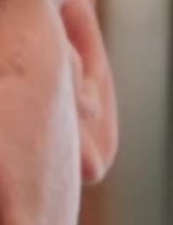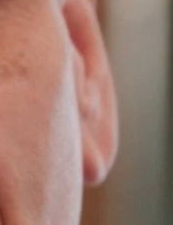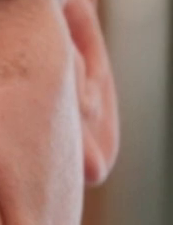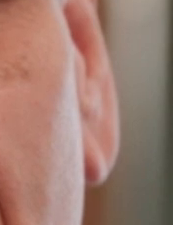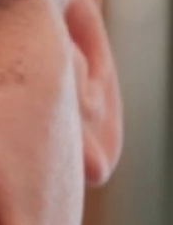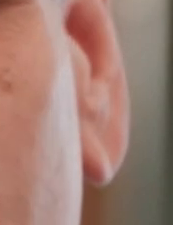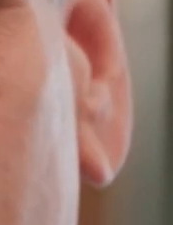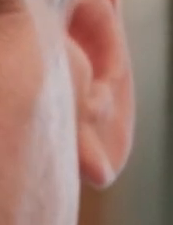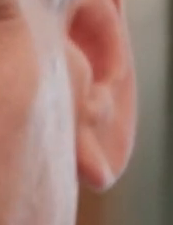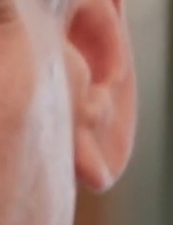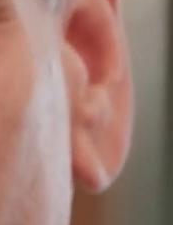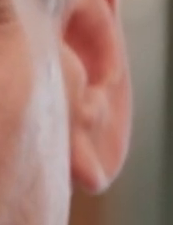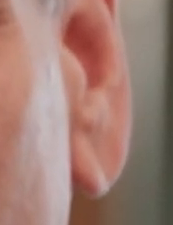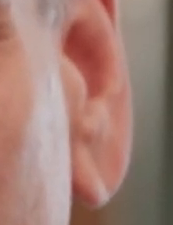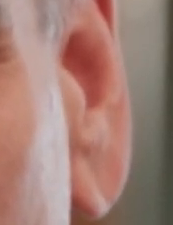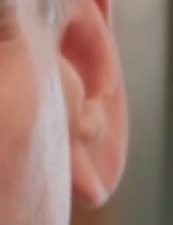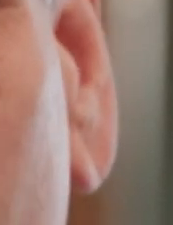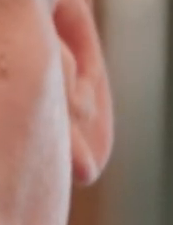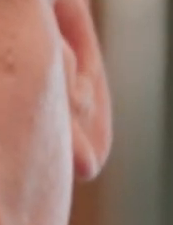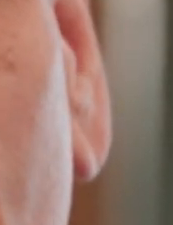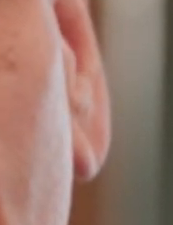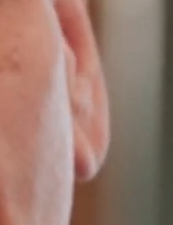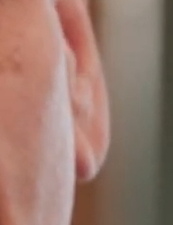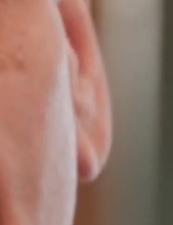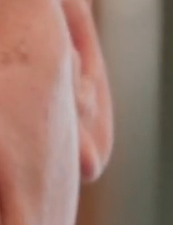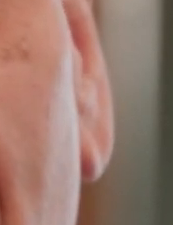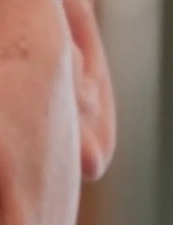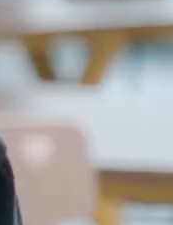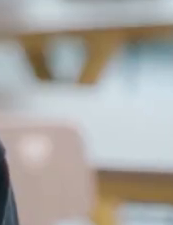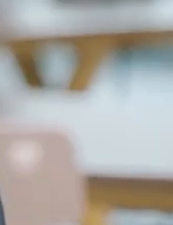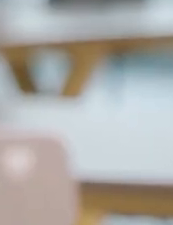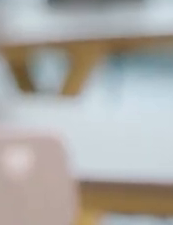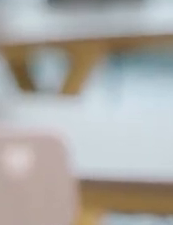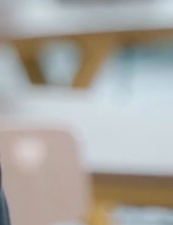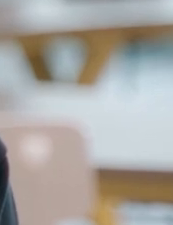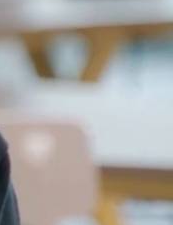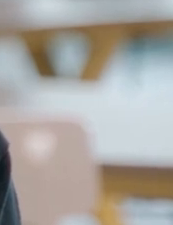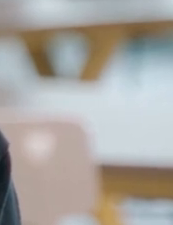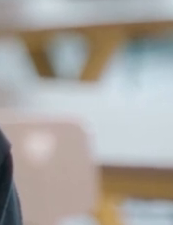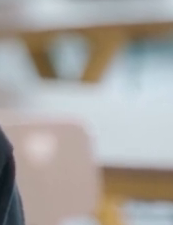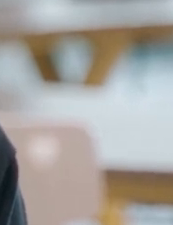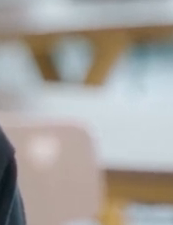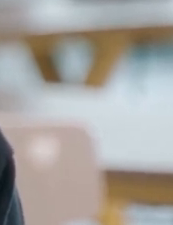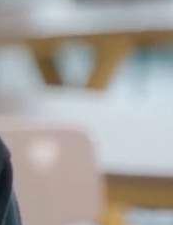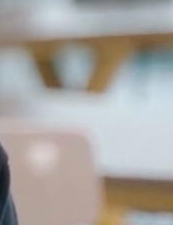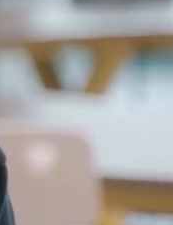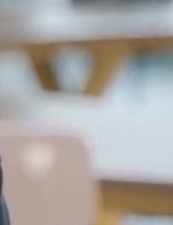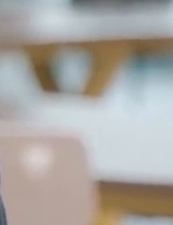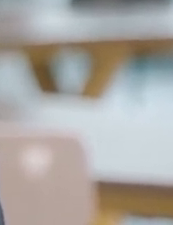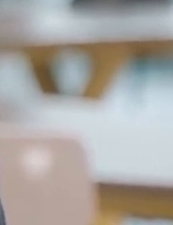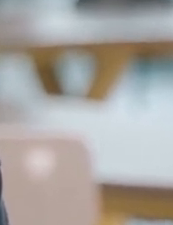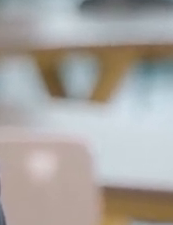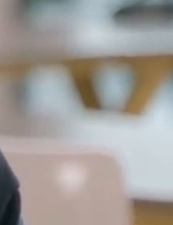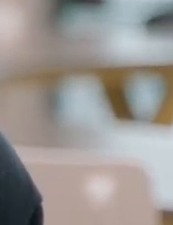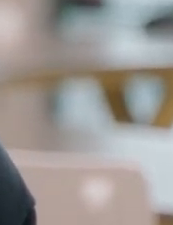seguimos teniendo un problema, digamos, de un problema de origen, ¿no? Y el problema de origen es que